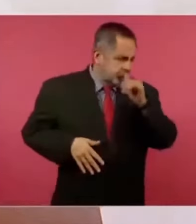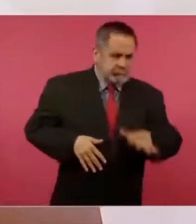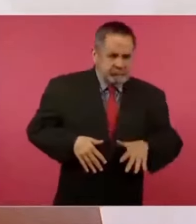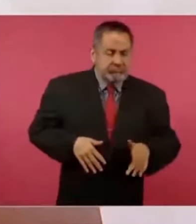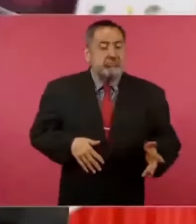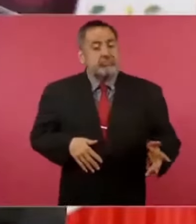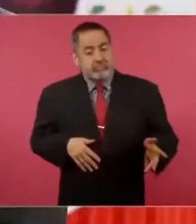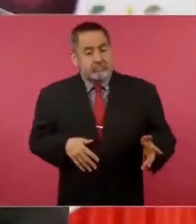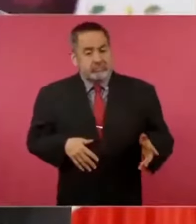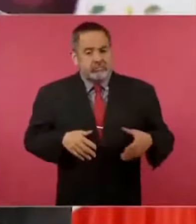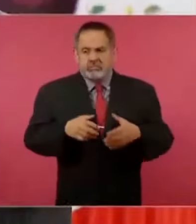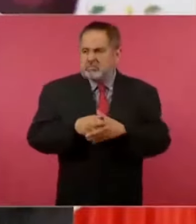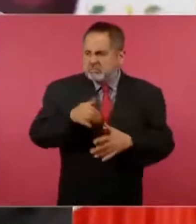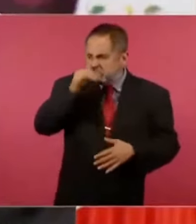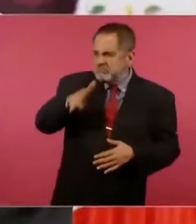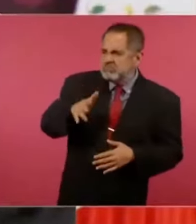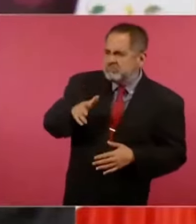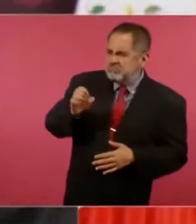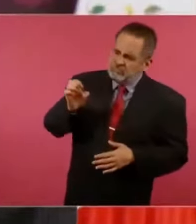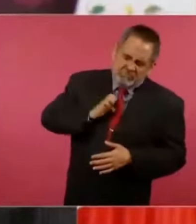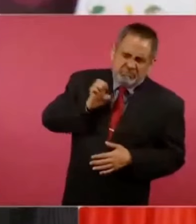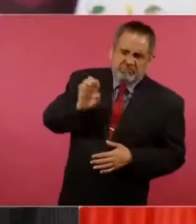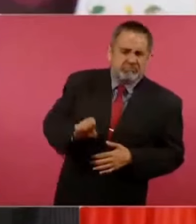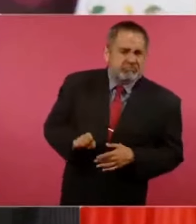muy odiadores.